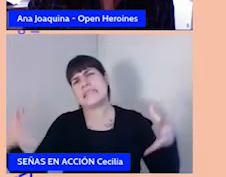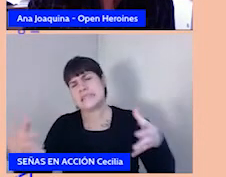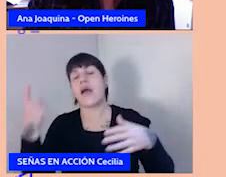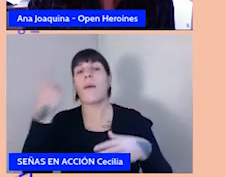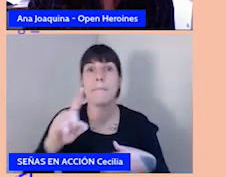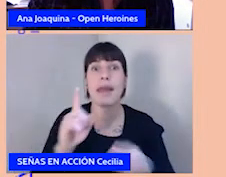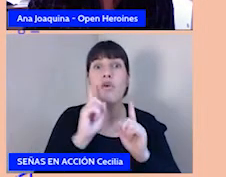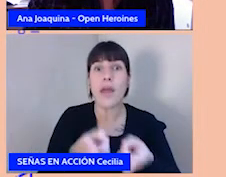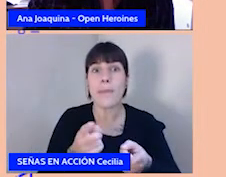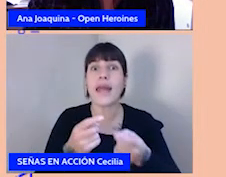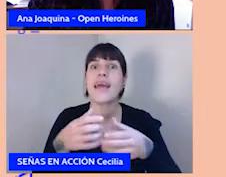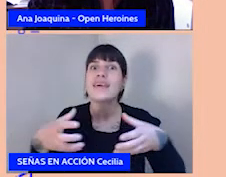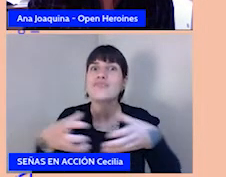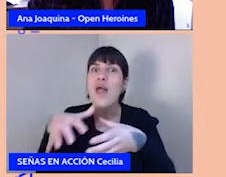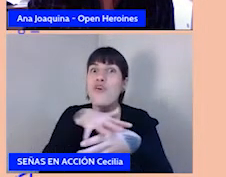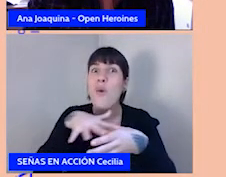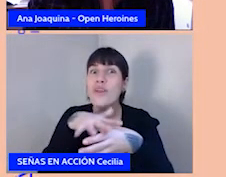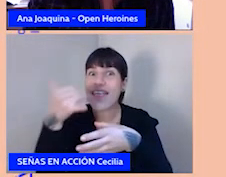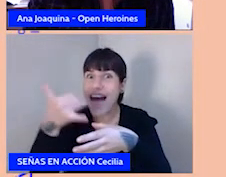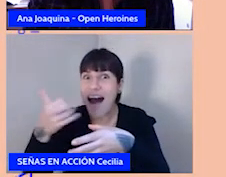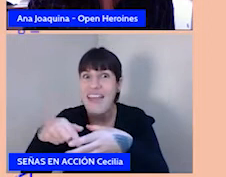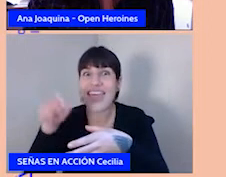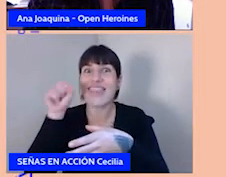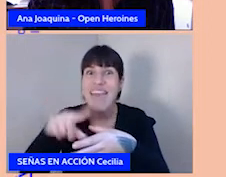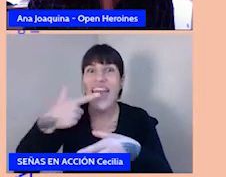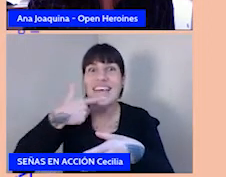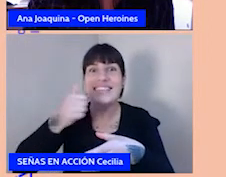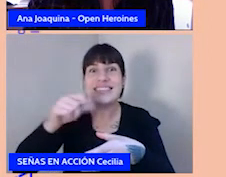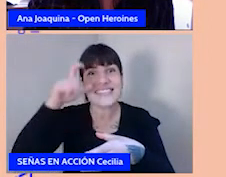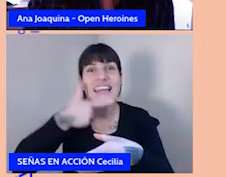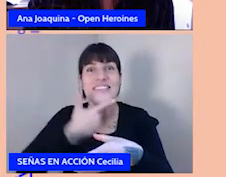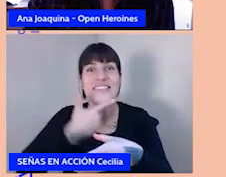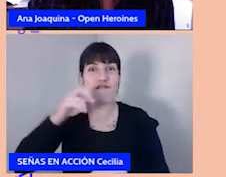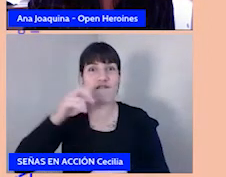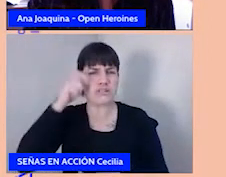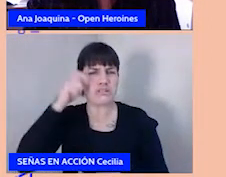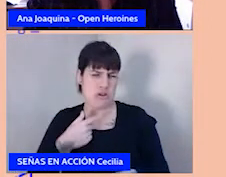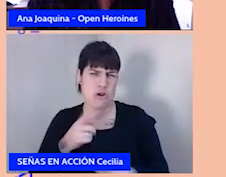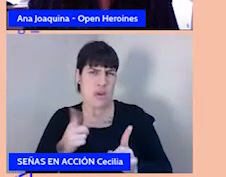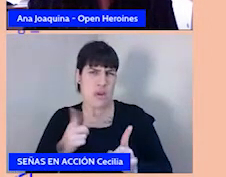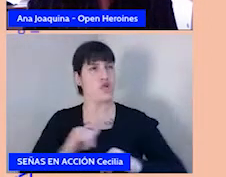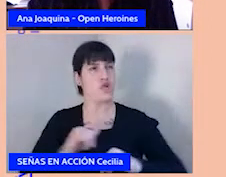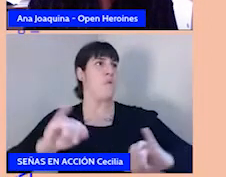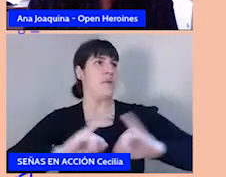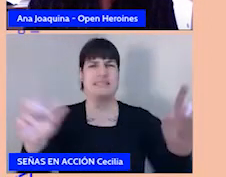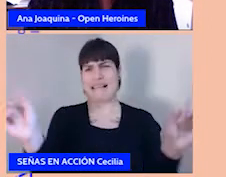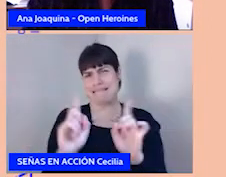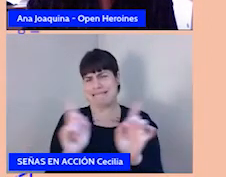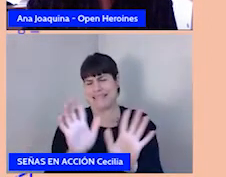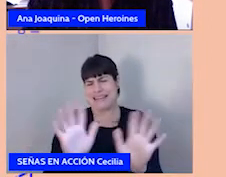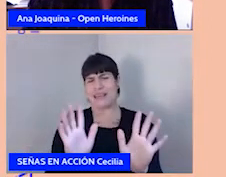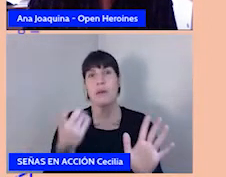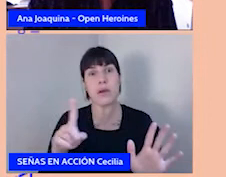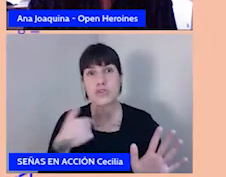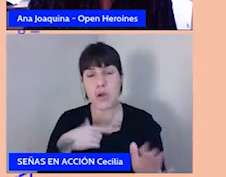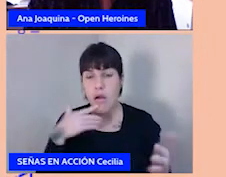comunidad detrás que yo no había visto en otros lados y no les vengo a vender Salesforce ni nada, ¿no? No crean. Pero es una comunidad que yo no había